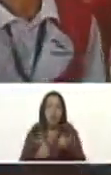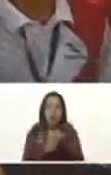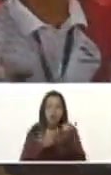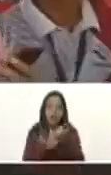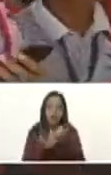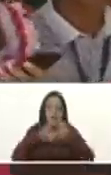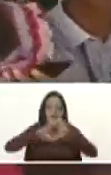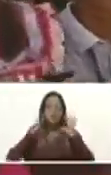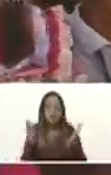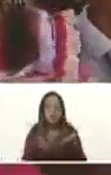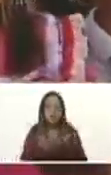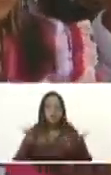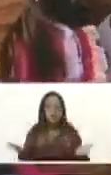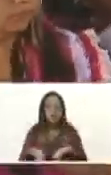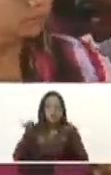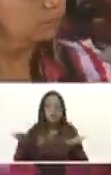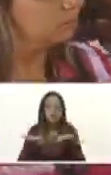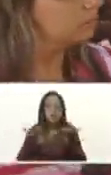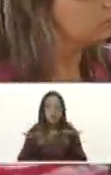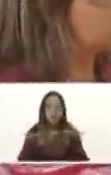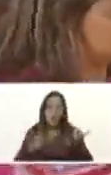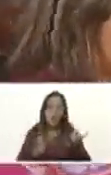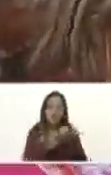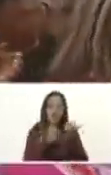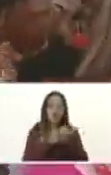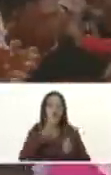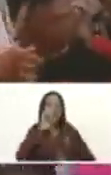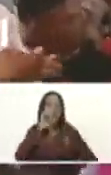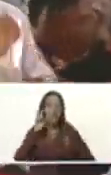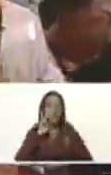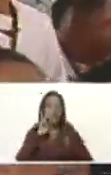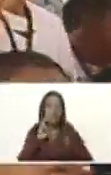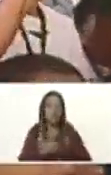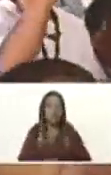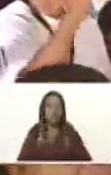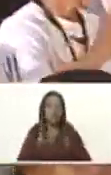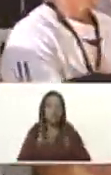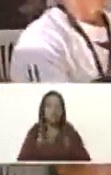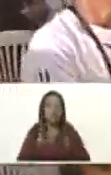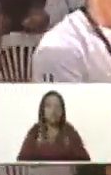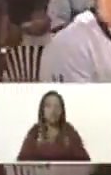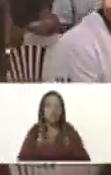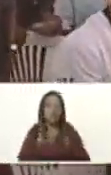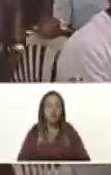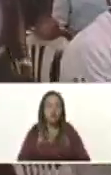mundial y el apoyo a Evo Morales Ayma.